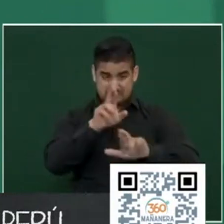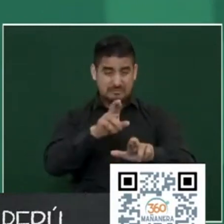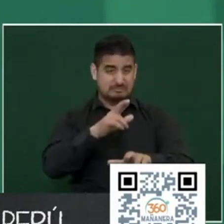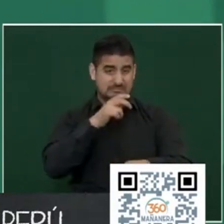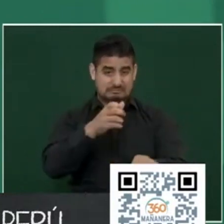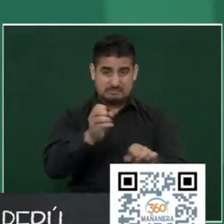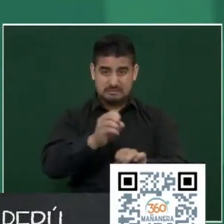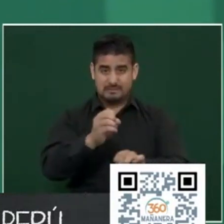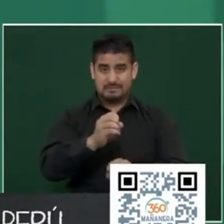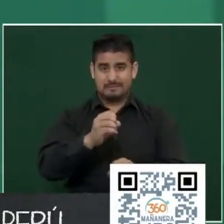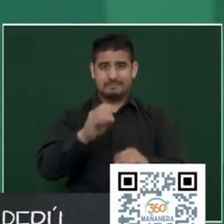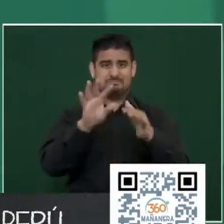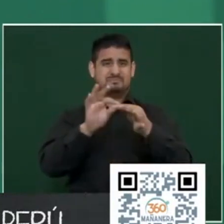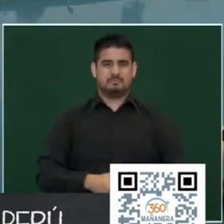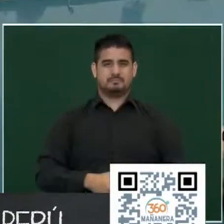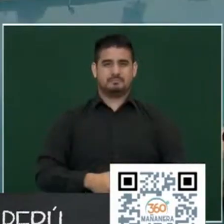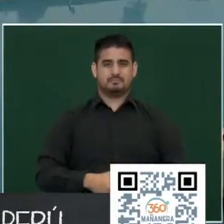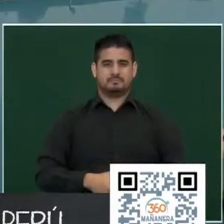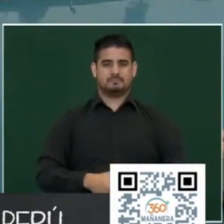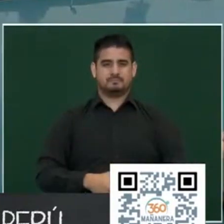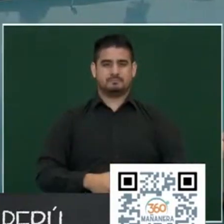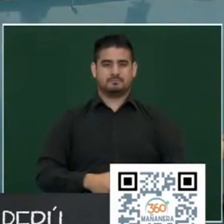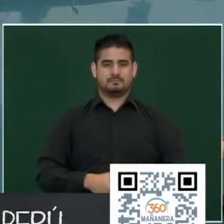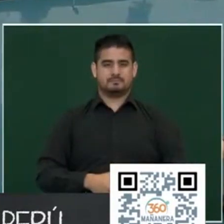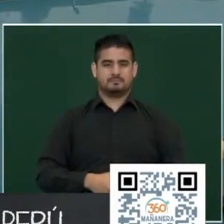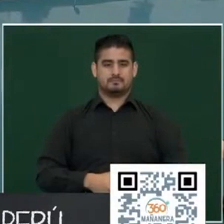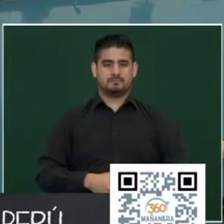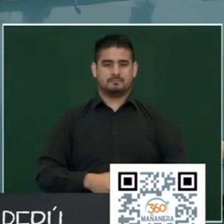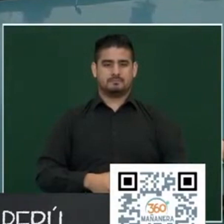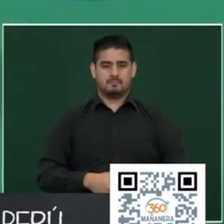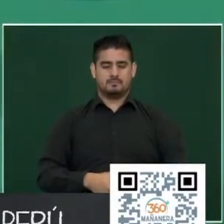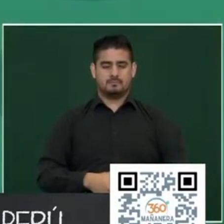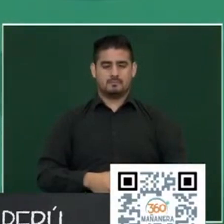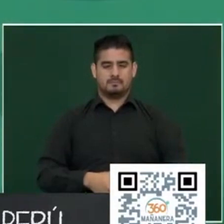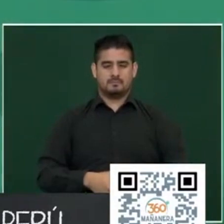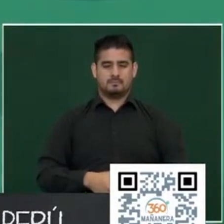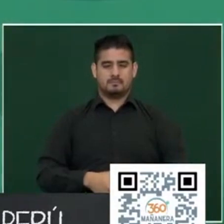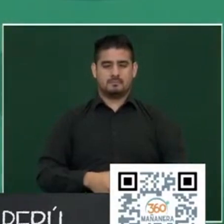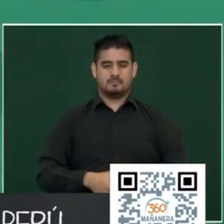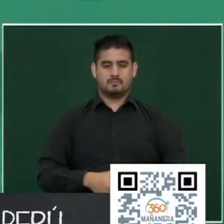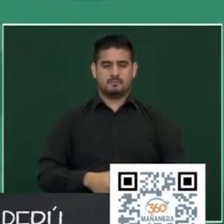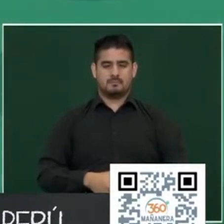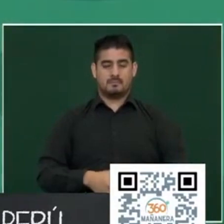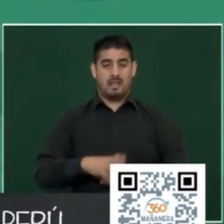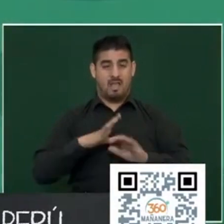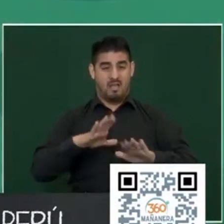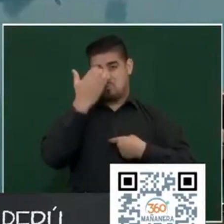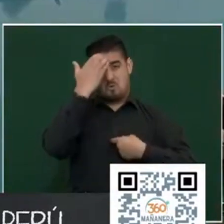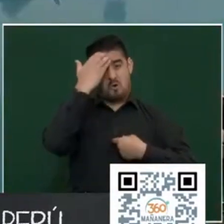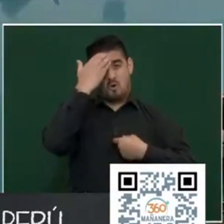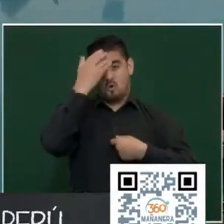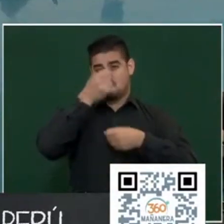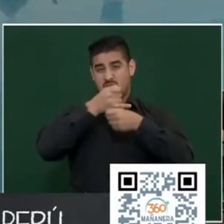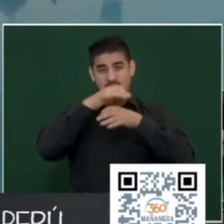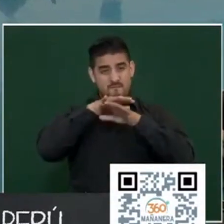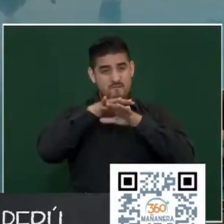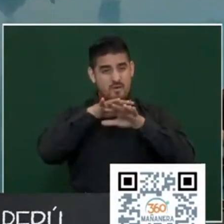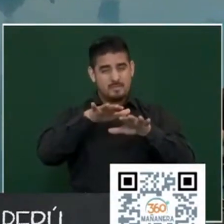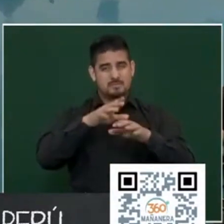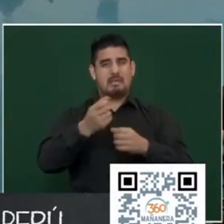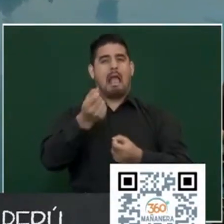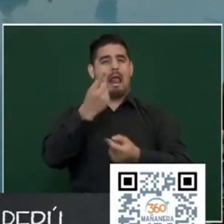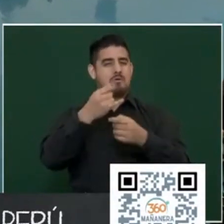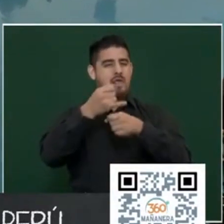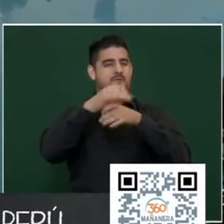esto, por lo mismo hay mucha desinformación convenida,